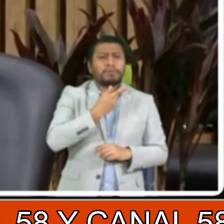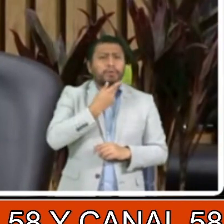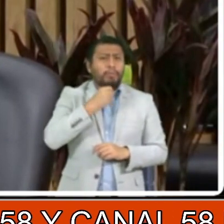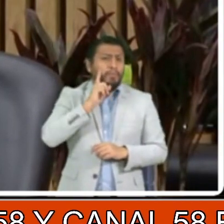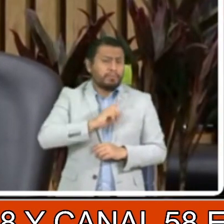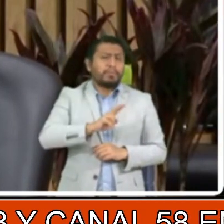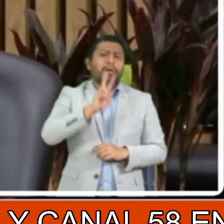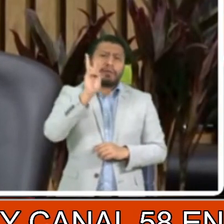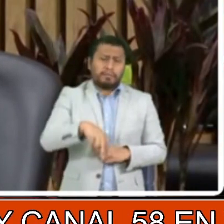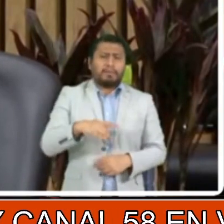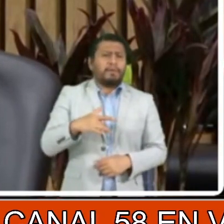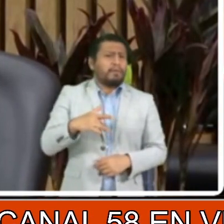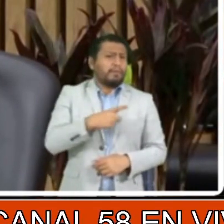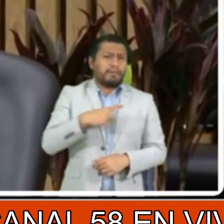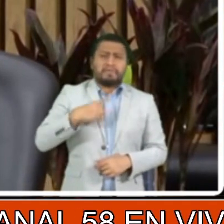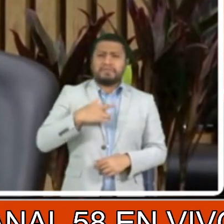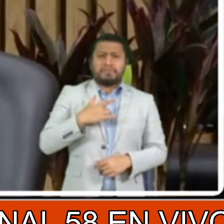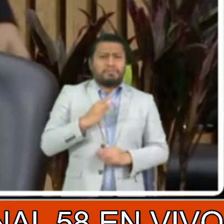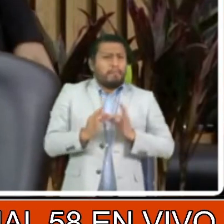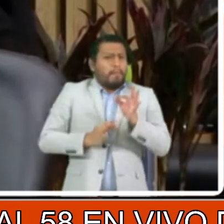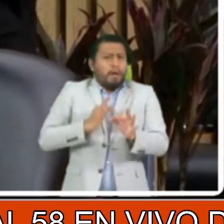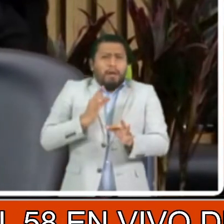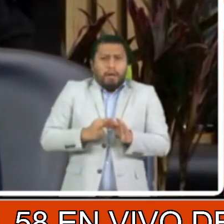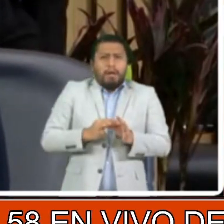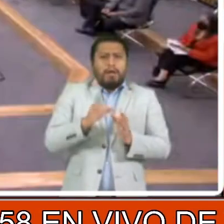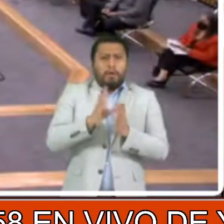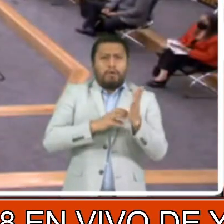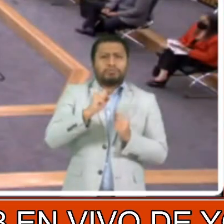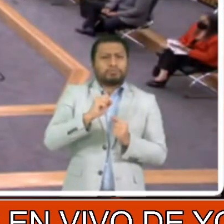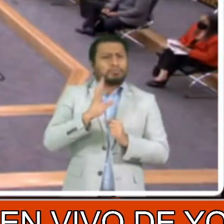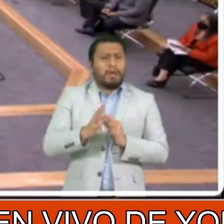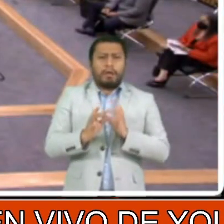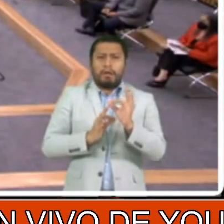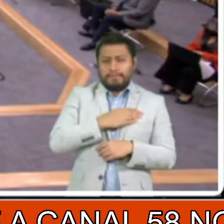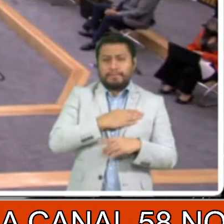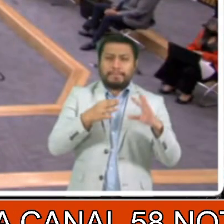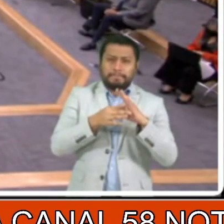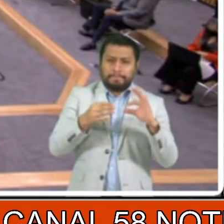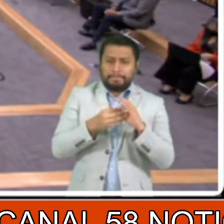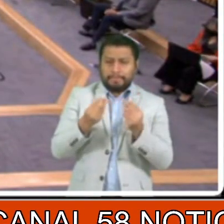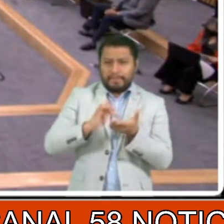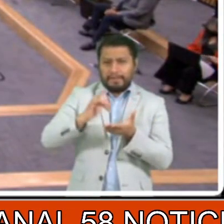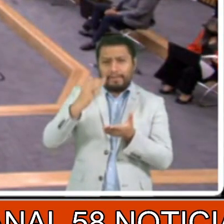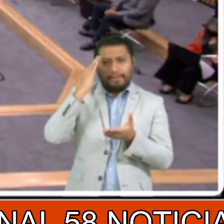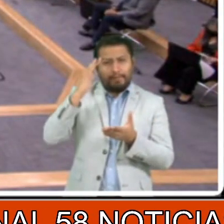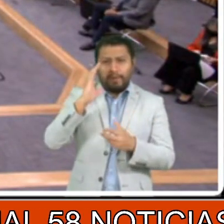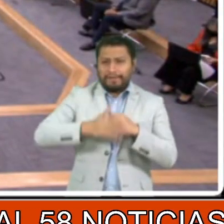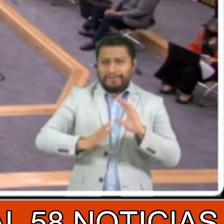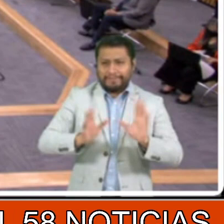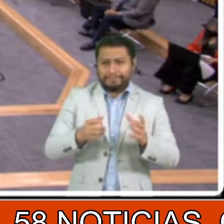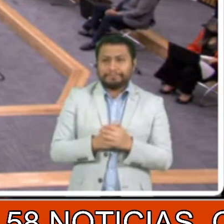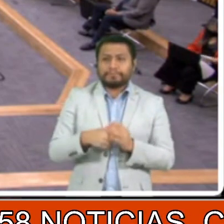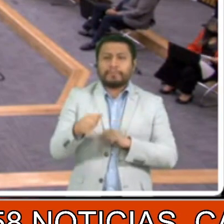estar satisfechos de haber cumplido hasta el día de hoy con lo mandatado por la Constitución. Gracias, señor representante. Tiene ahora la palabra